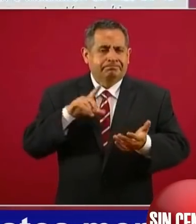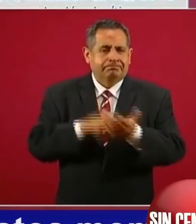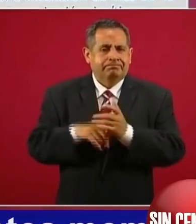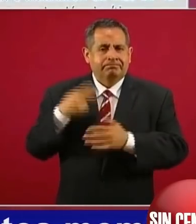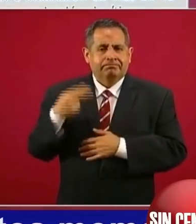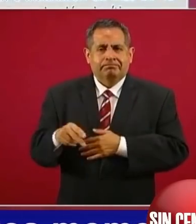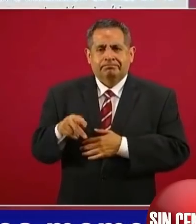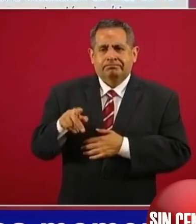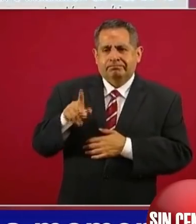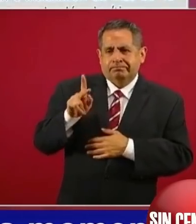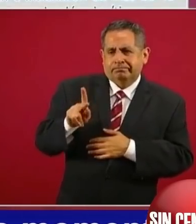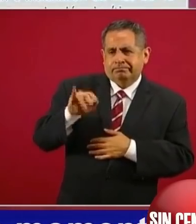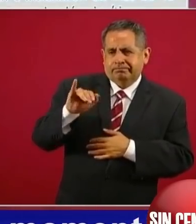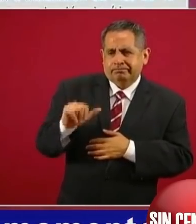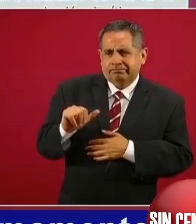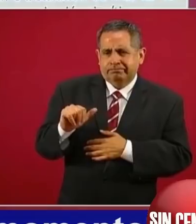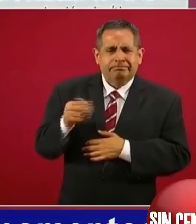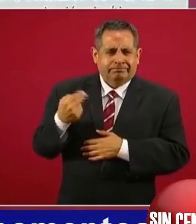denomina el PIA, el